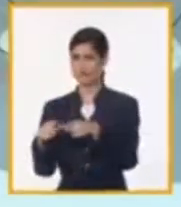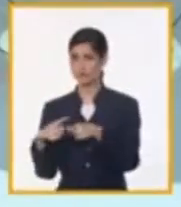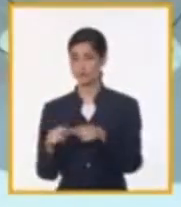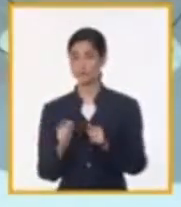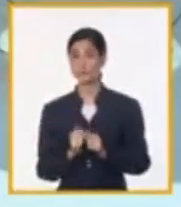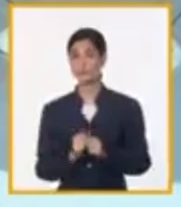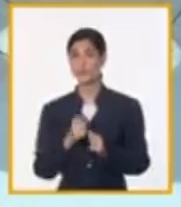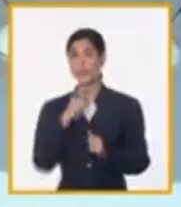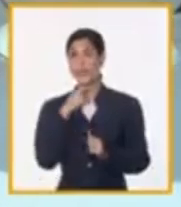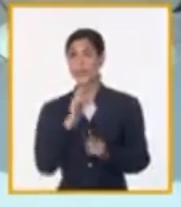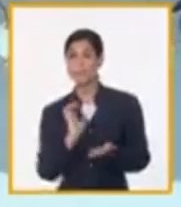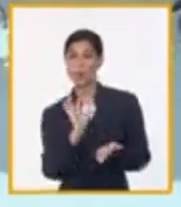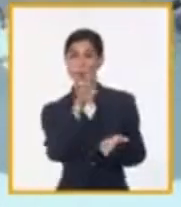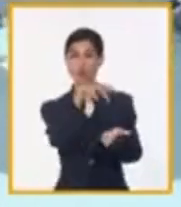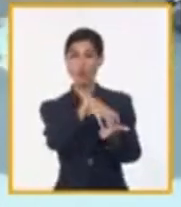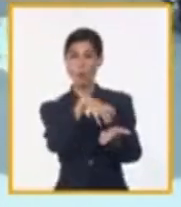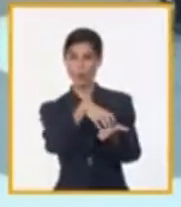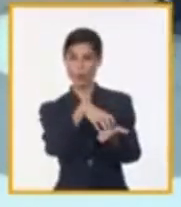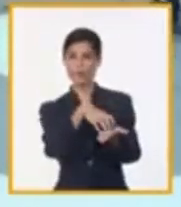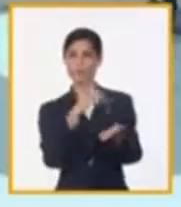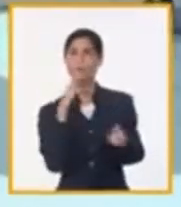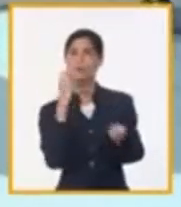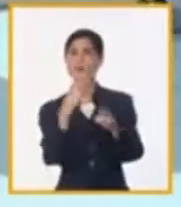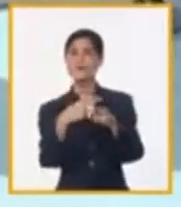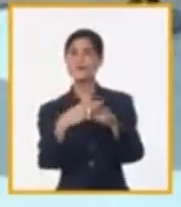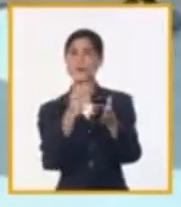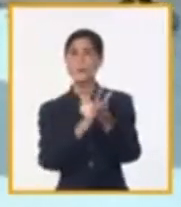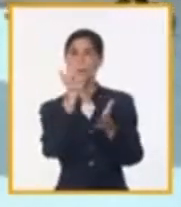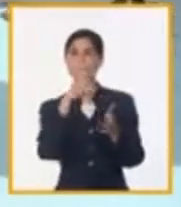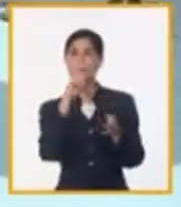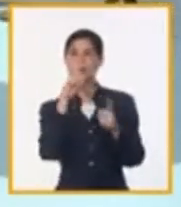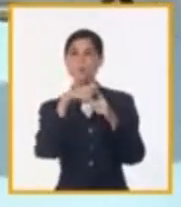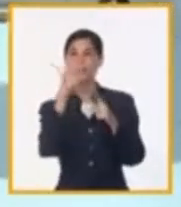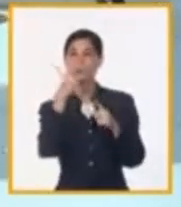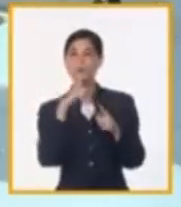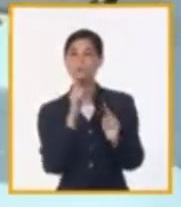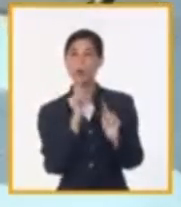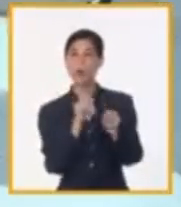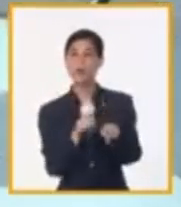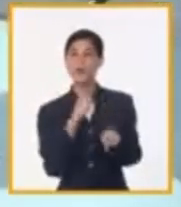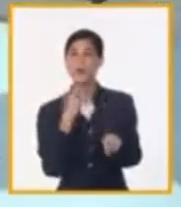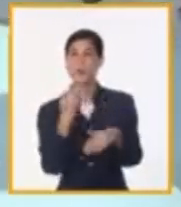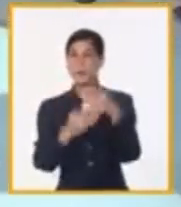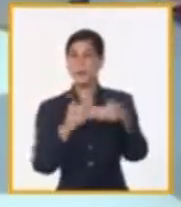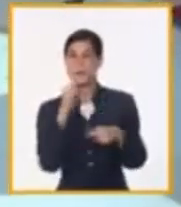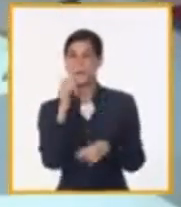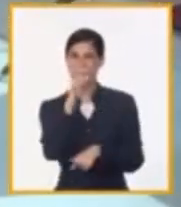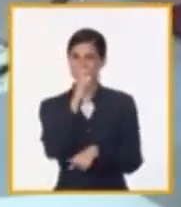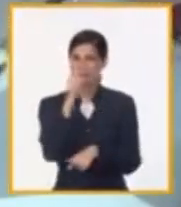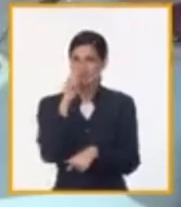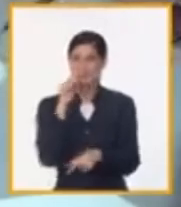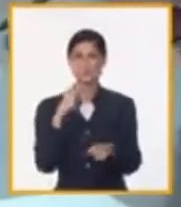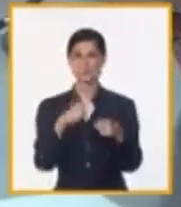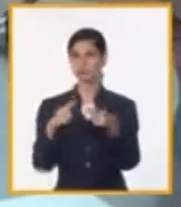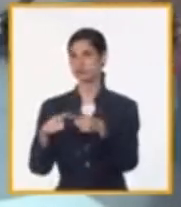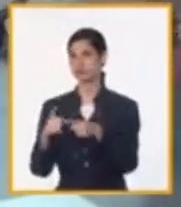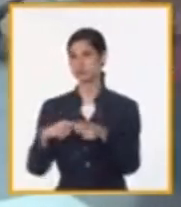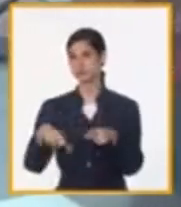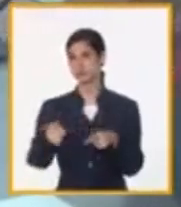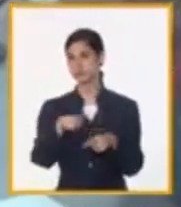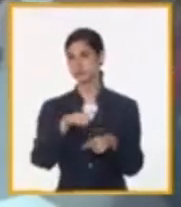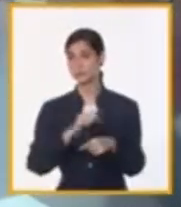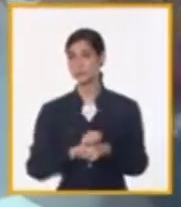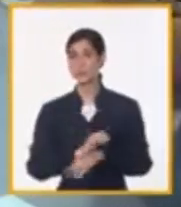la base de manta porque tampoco les interesa acabar con el narcotráfico yo he escrito en alguno de mis trabajos